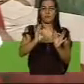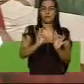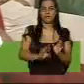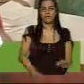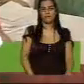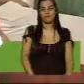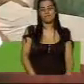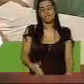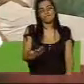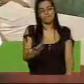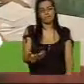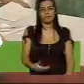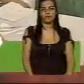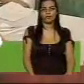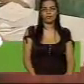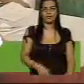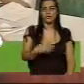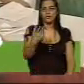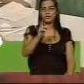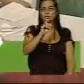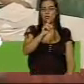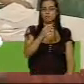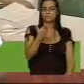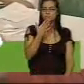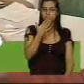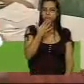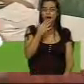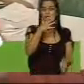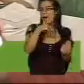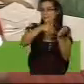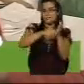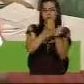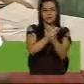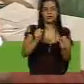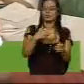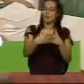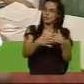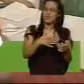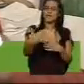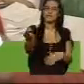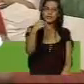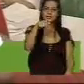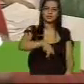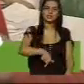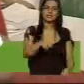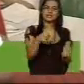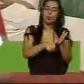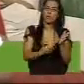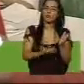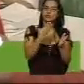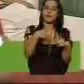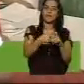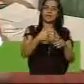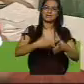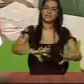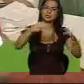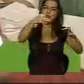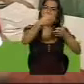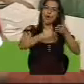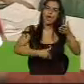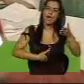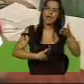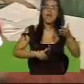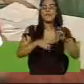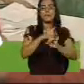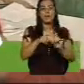Entonces, realmente, pues, no es una es importantísimo que se lleve la cédula de identidad y la partida de nacimiento.